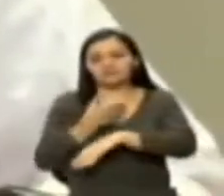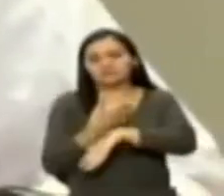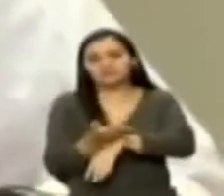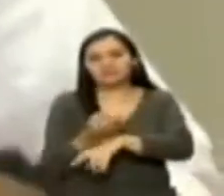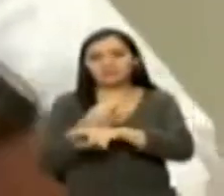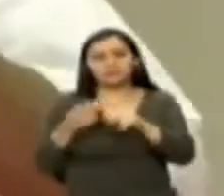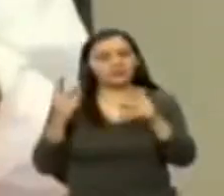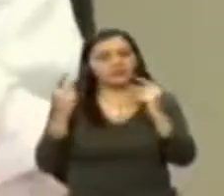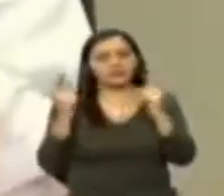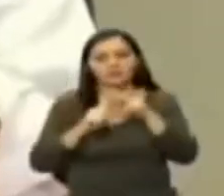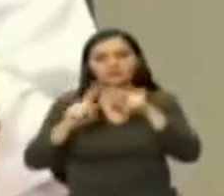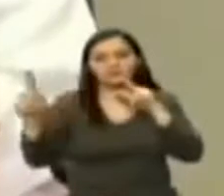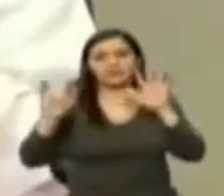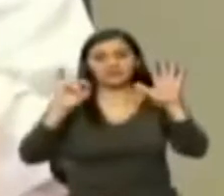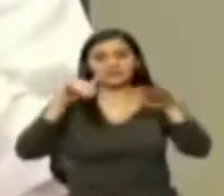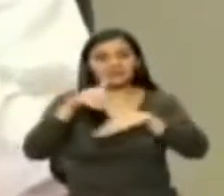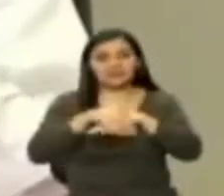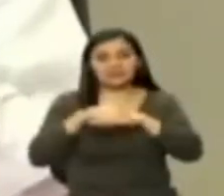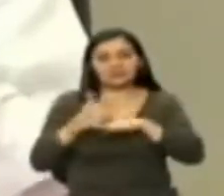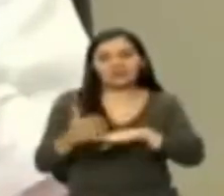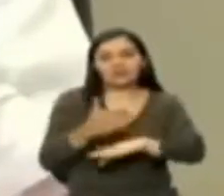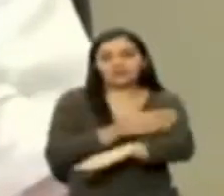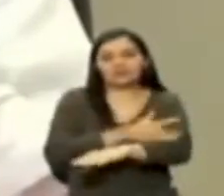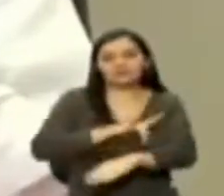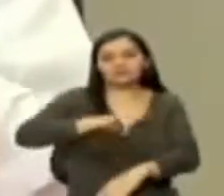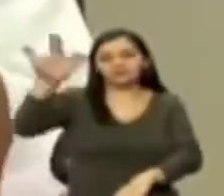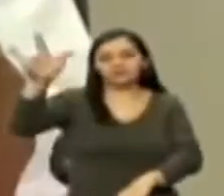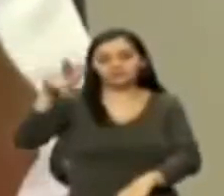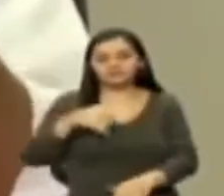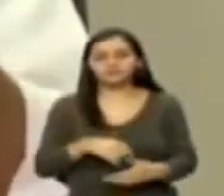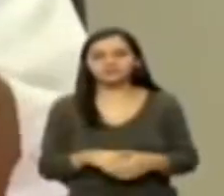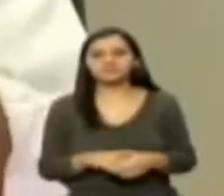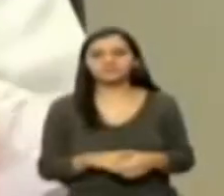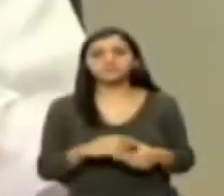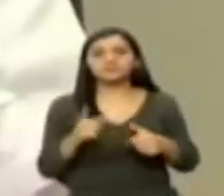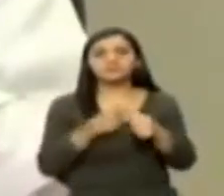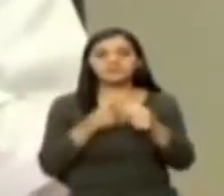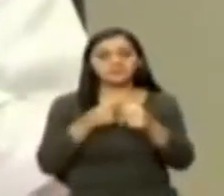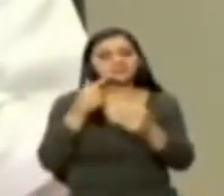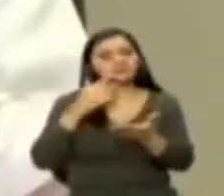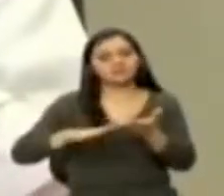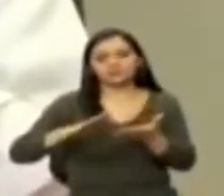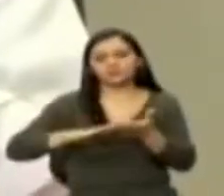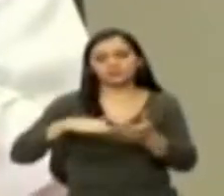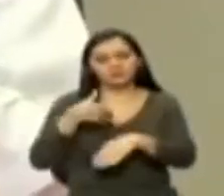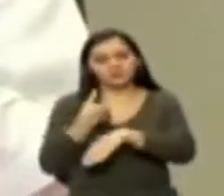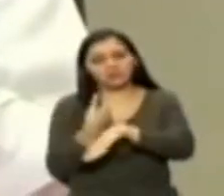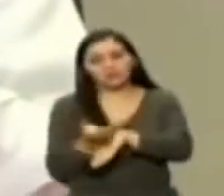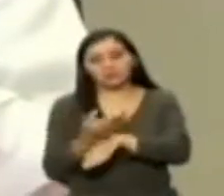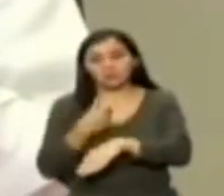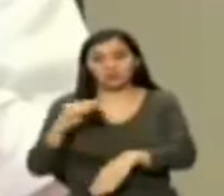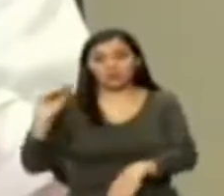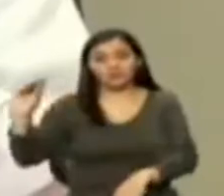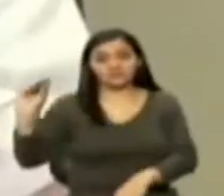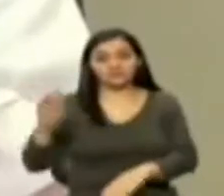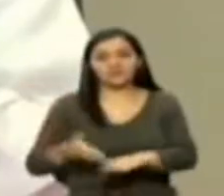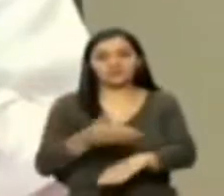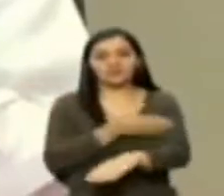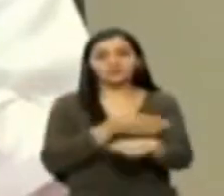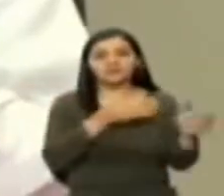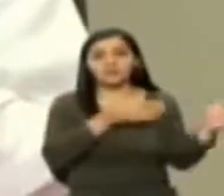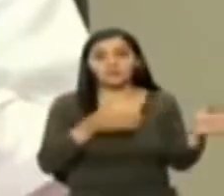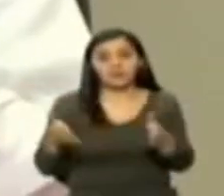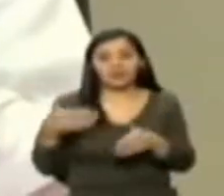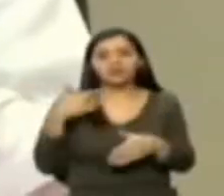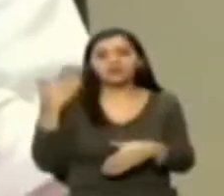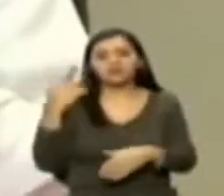tenemos que salir antes de las 6 de la tarde por avión. En primer lugar, perdonen el atraso, espero que le hayan avisado. El plan era ir